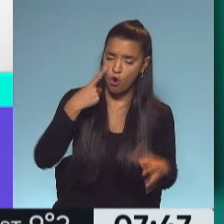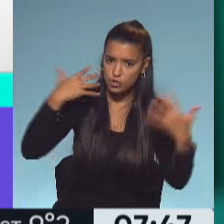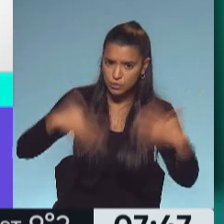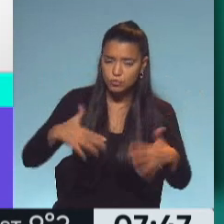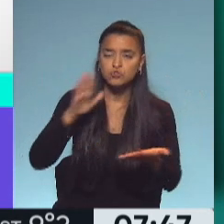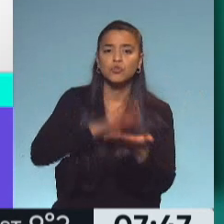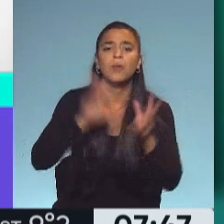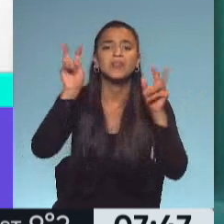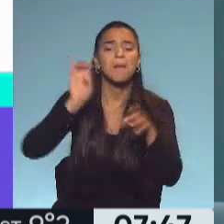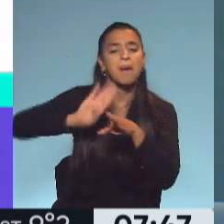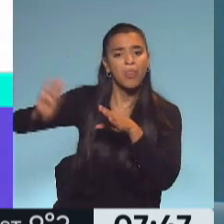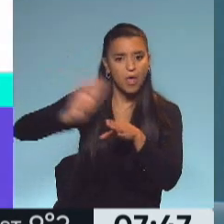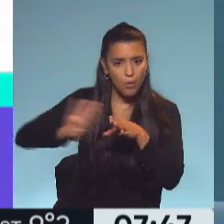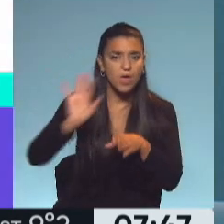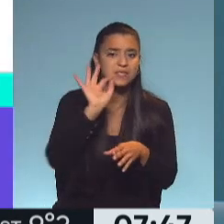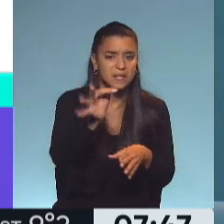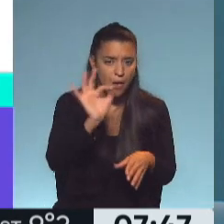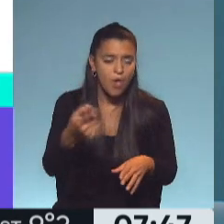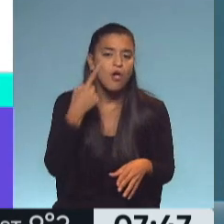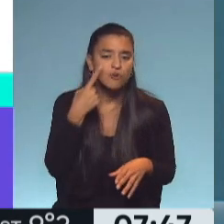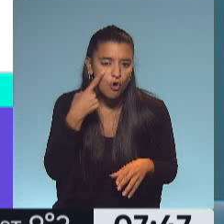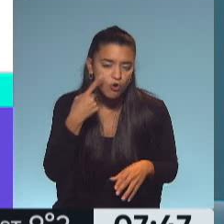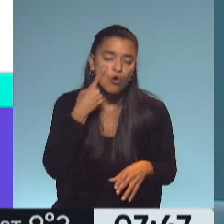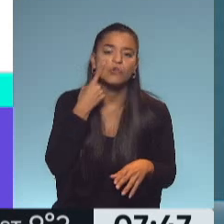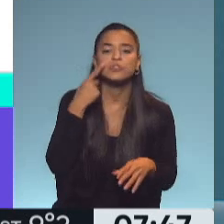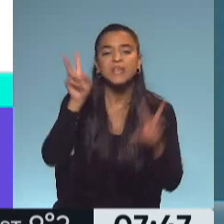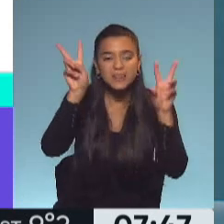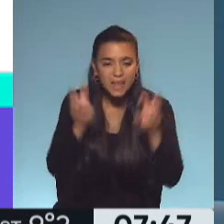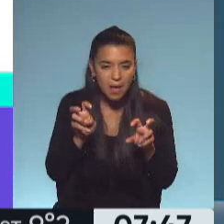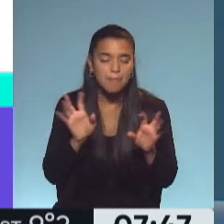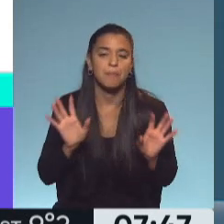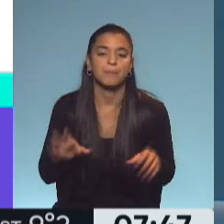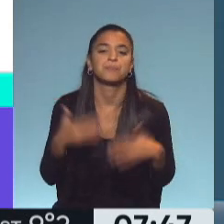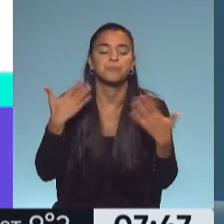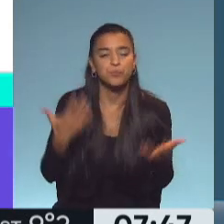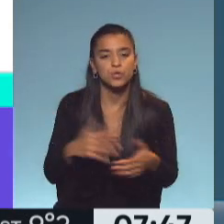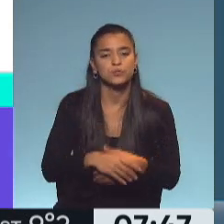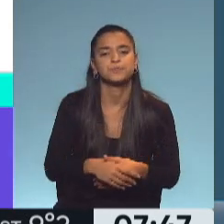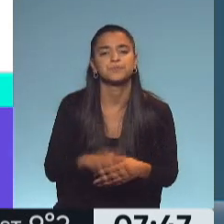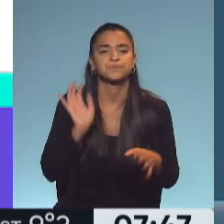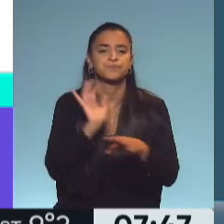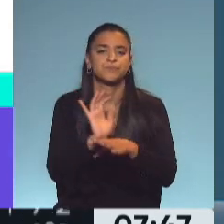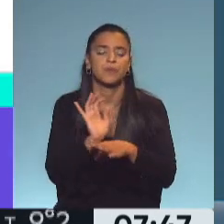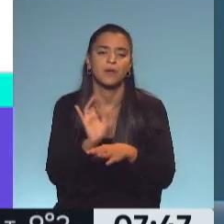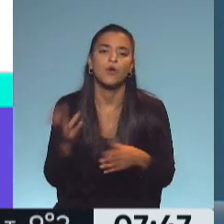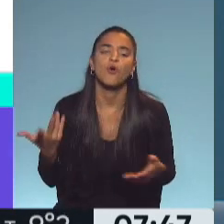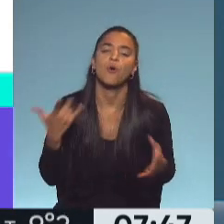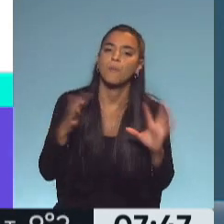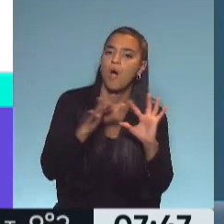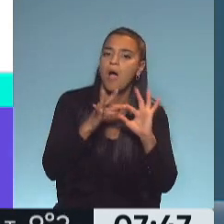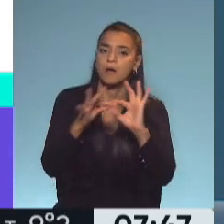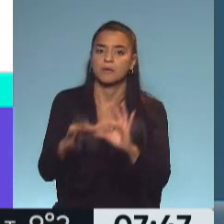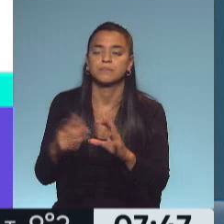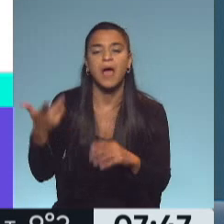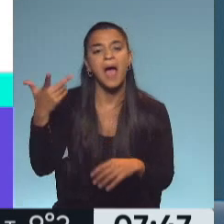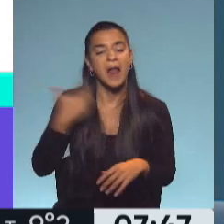tema deuda y lo sigue muy de cerca todas esas temáticas, y por eso vendría a ser como el nexo que está